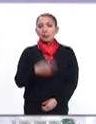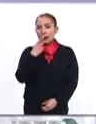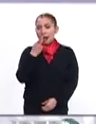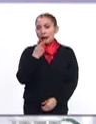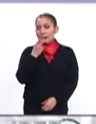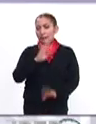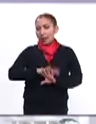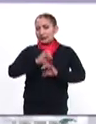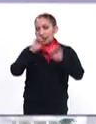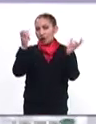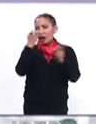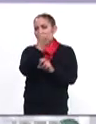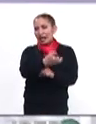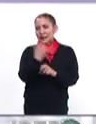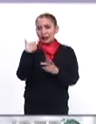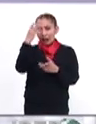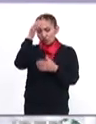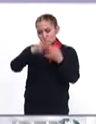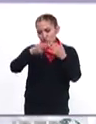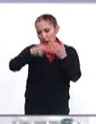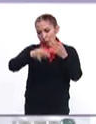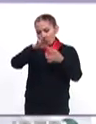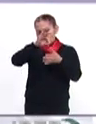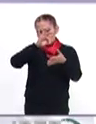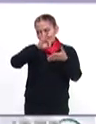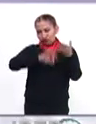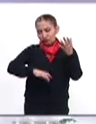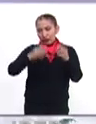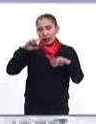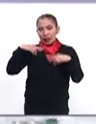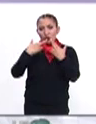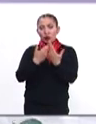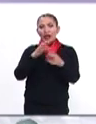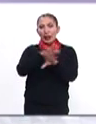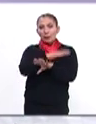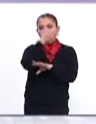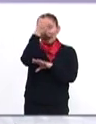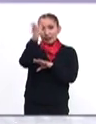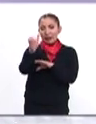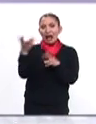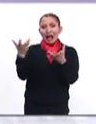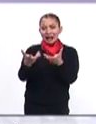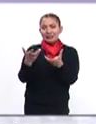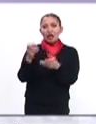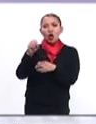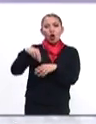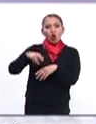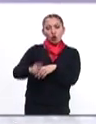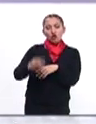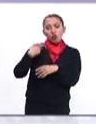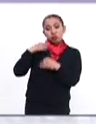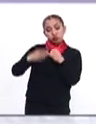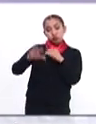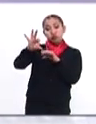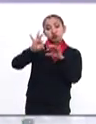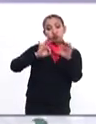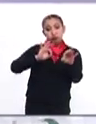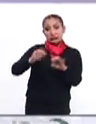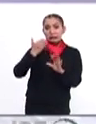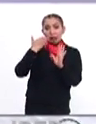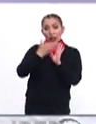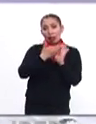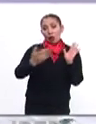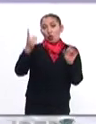Y para platicar un poco más acerca de estas conclusiones a las que se llegó en la cumbre del cambio climático que realiza la ONU, unas conclusiones que pues